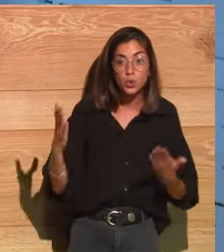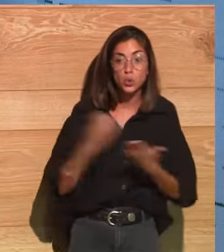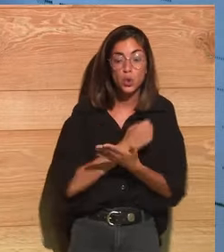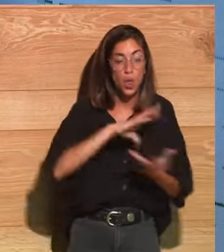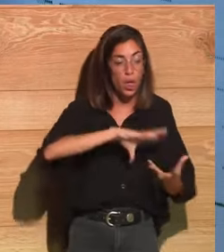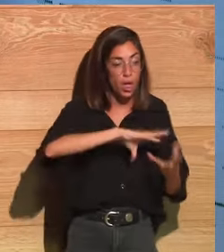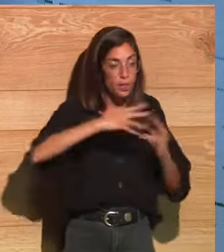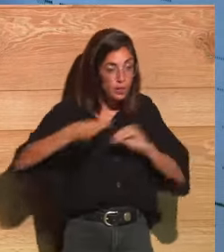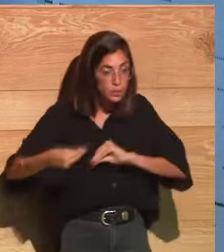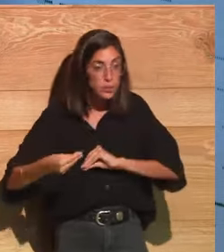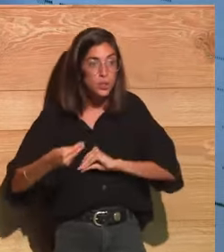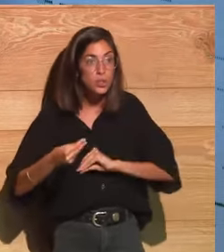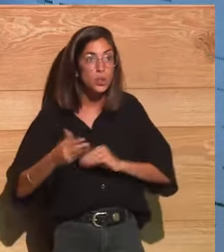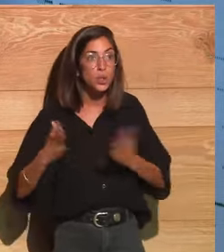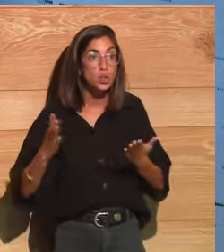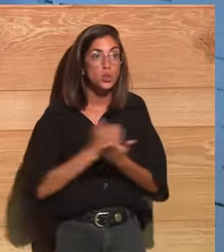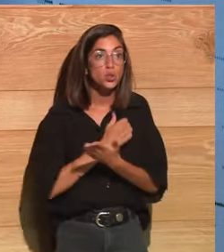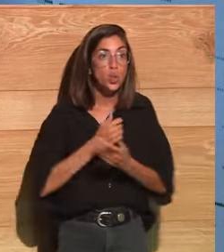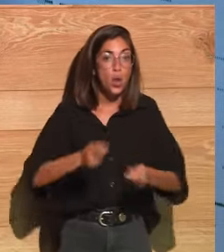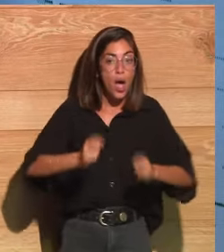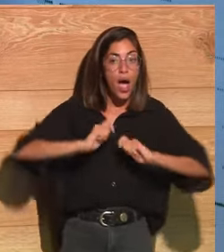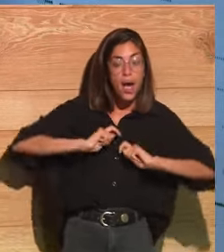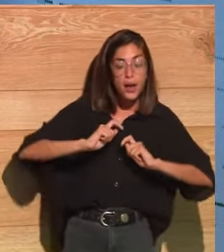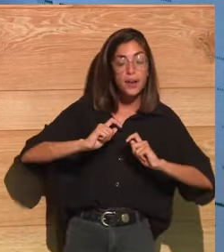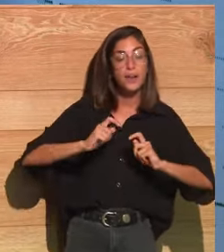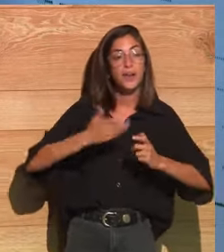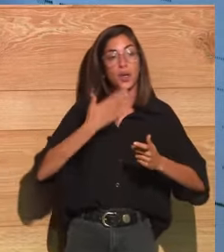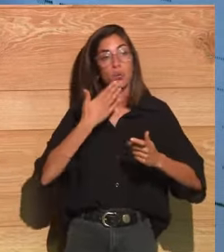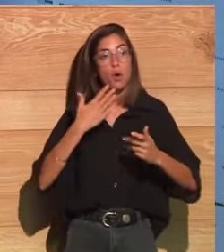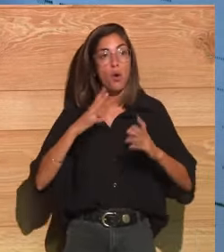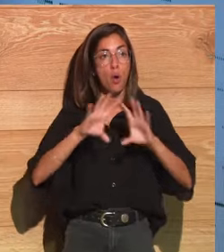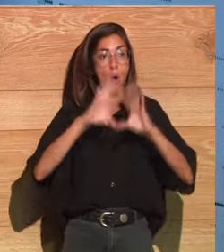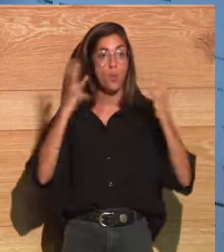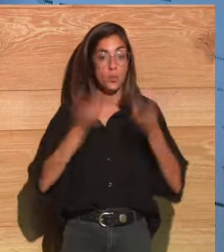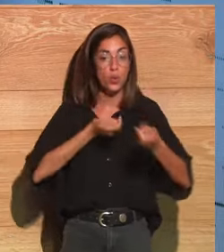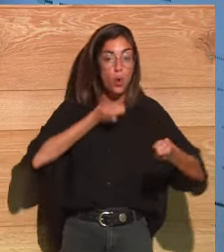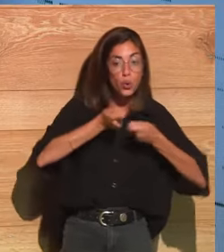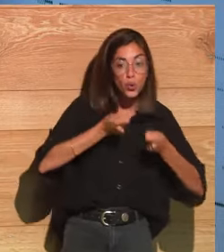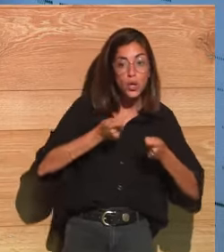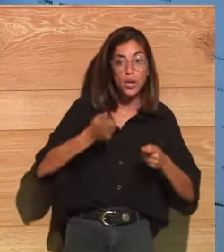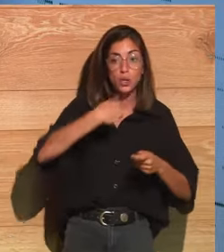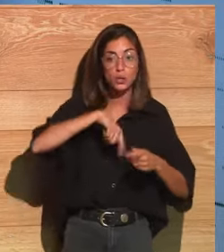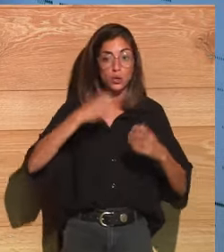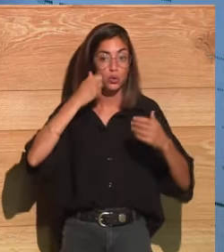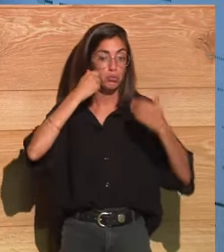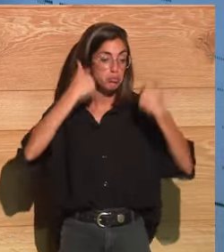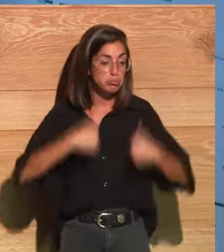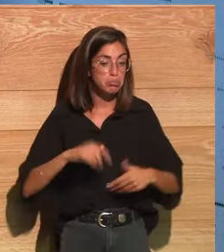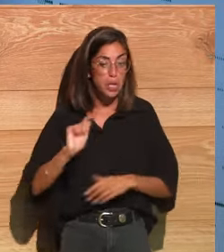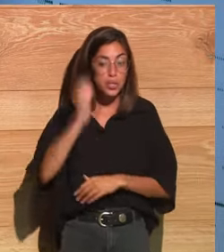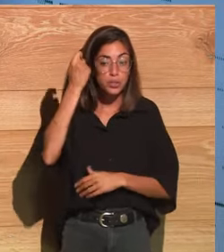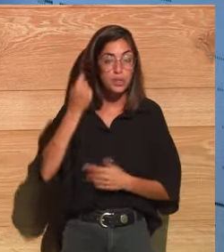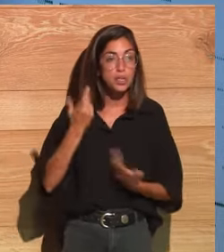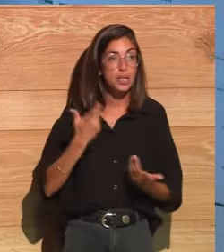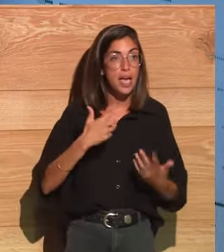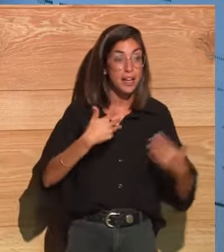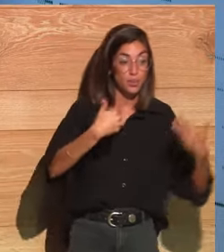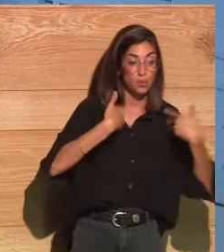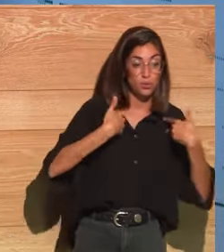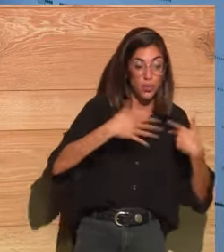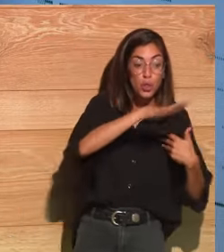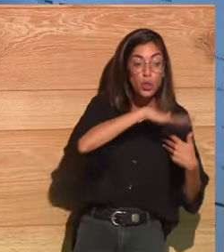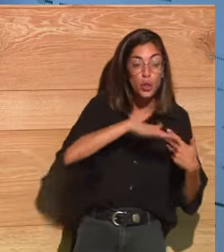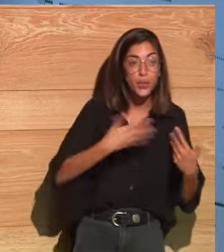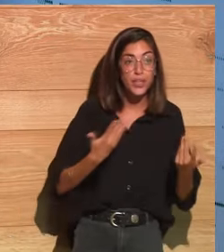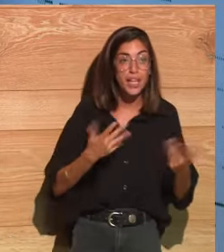adaptativo, todo sirve para que controlemos el mundo y seamos una especie exitosa, ¿dónde encajamos el sufrimiento? ¿Dónde encajamos la